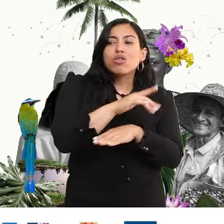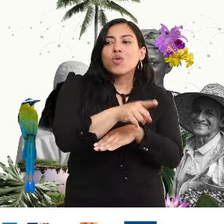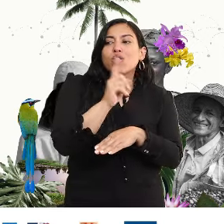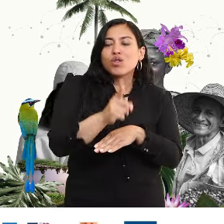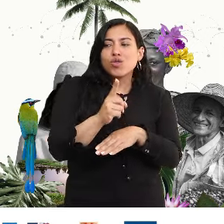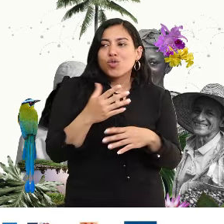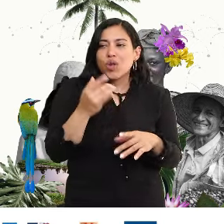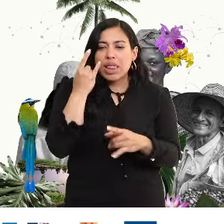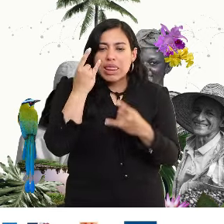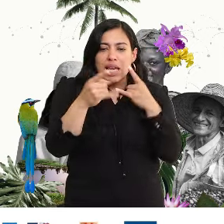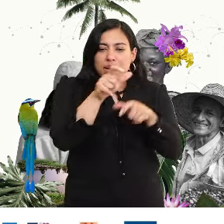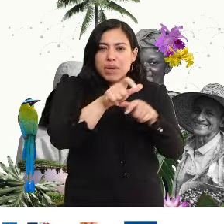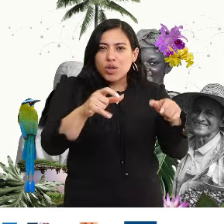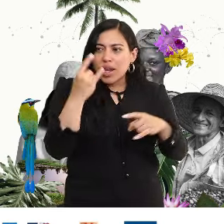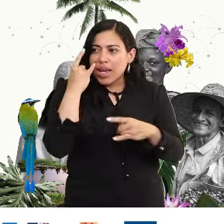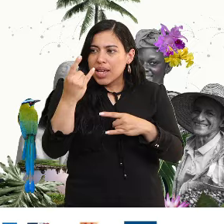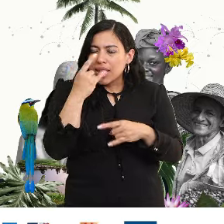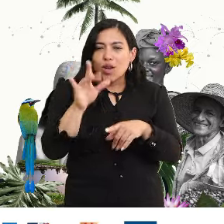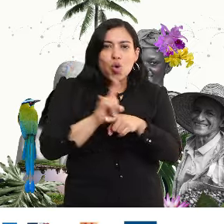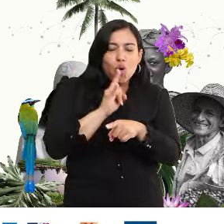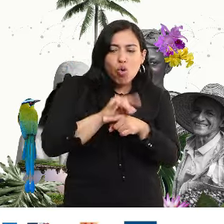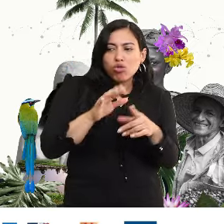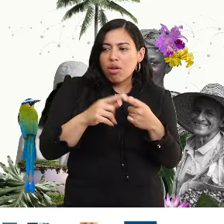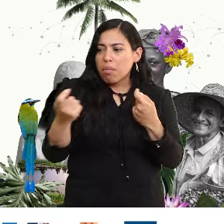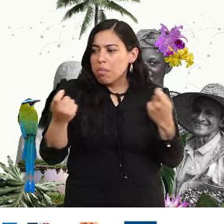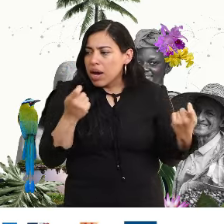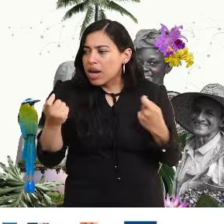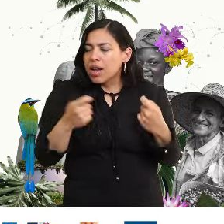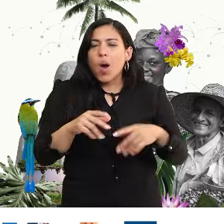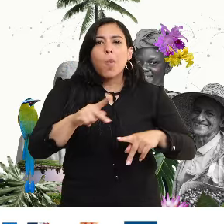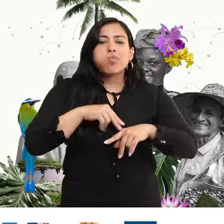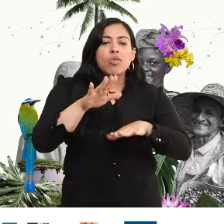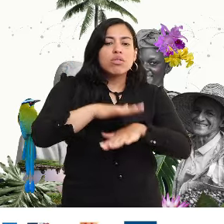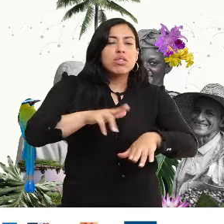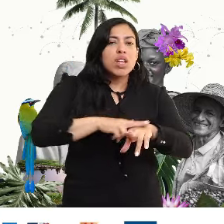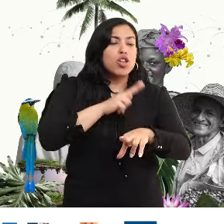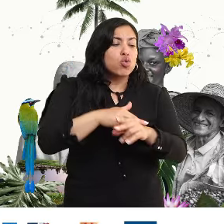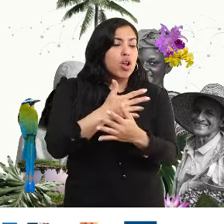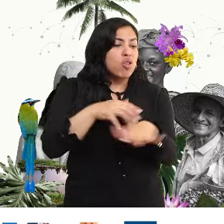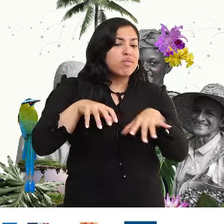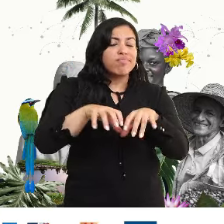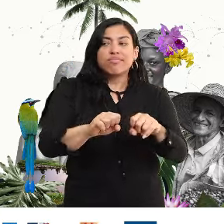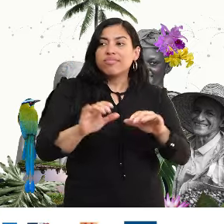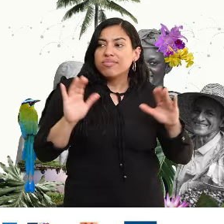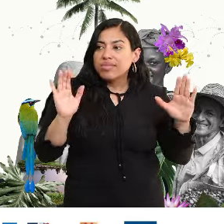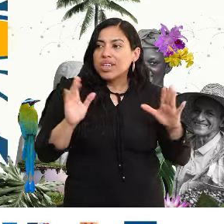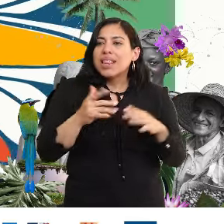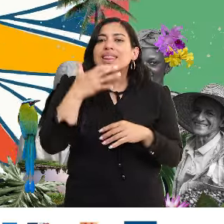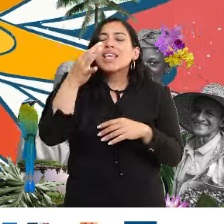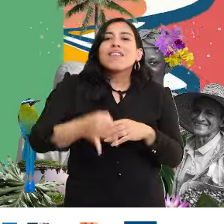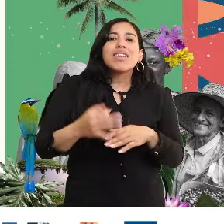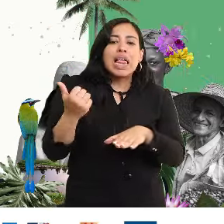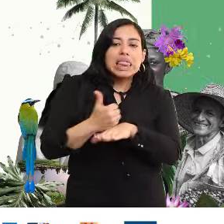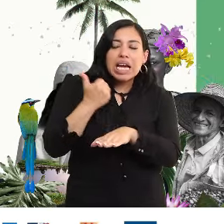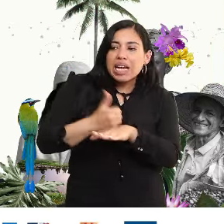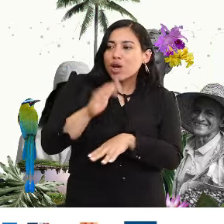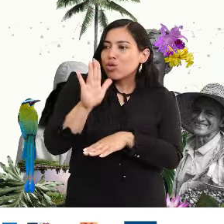los intereses por el uso, por el manejo, por la apropiación de los recursos naturales, por la realización de